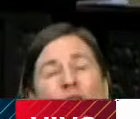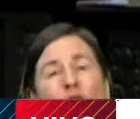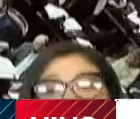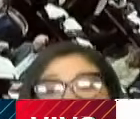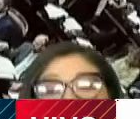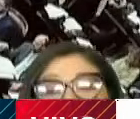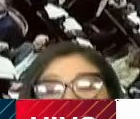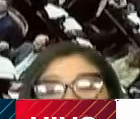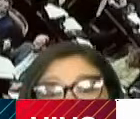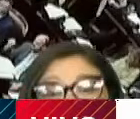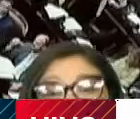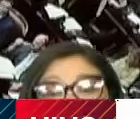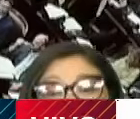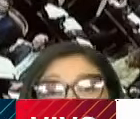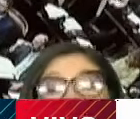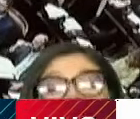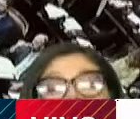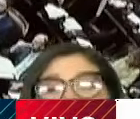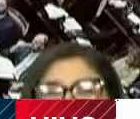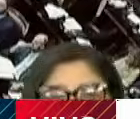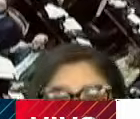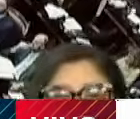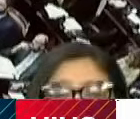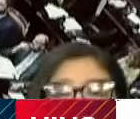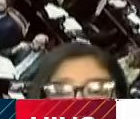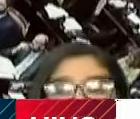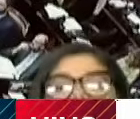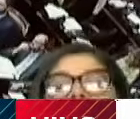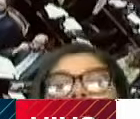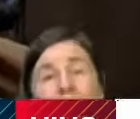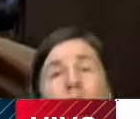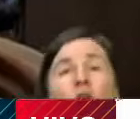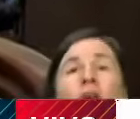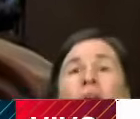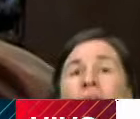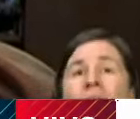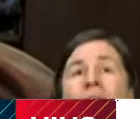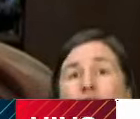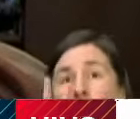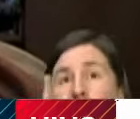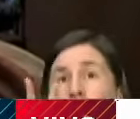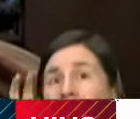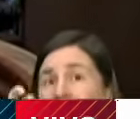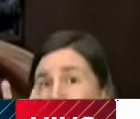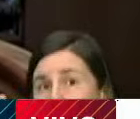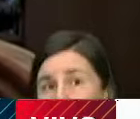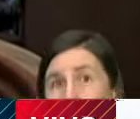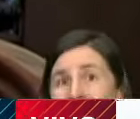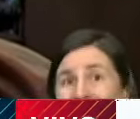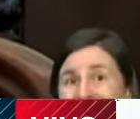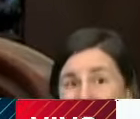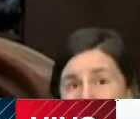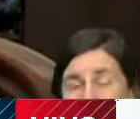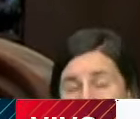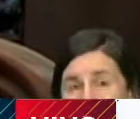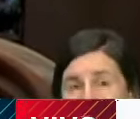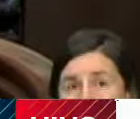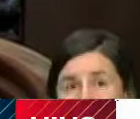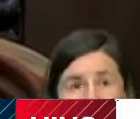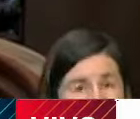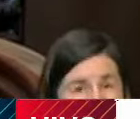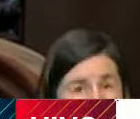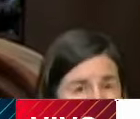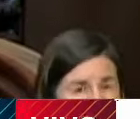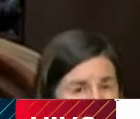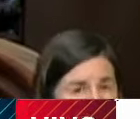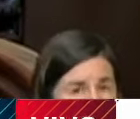dejo en paz, exactamente. Tremendo, o sea, te van a hacer entrar en serio un día al recinto. Y bueno, pues alguna vez... Bueno, me vas